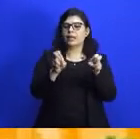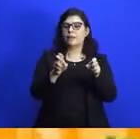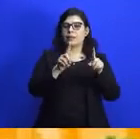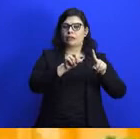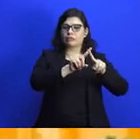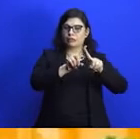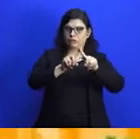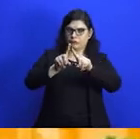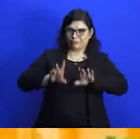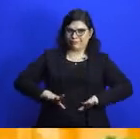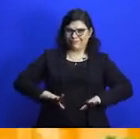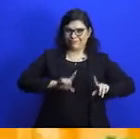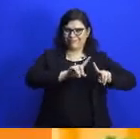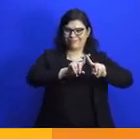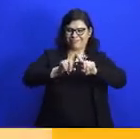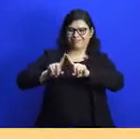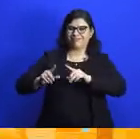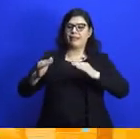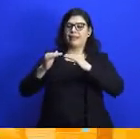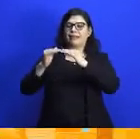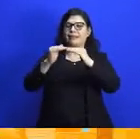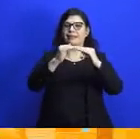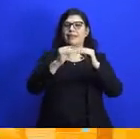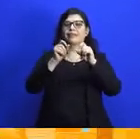equidad e inclusión.